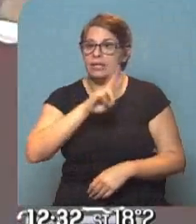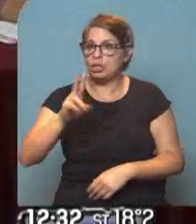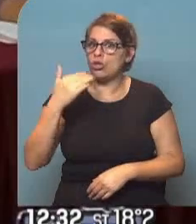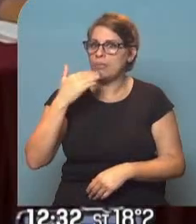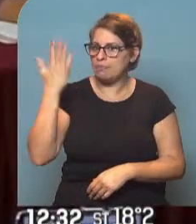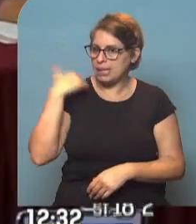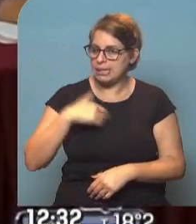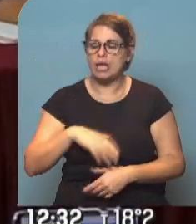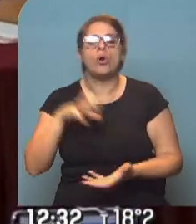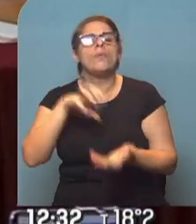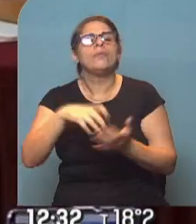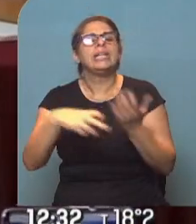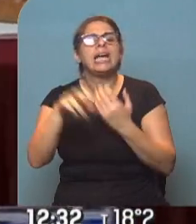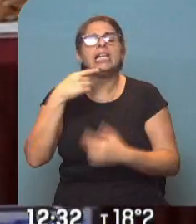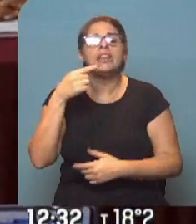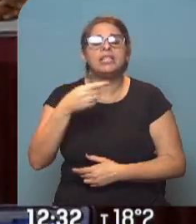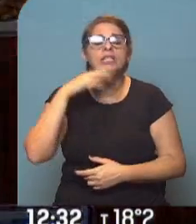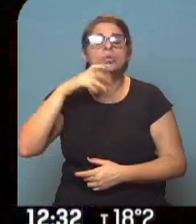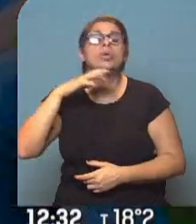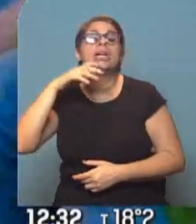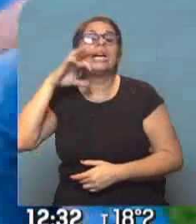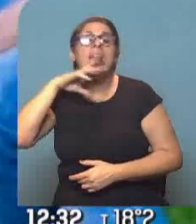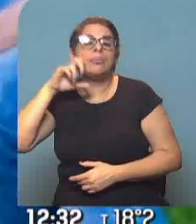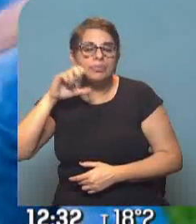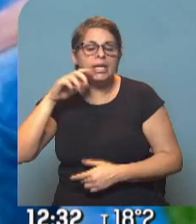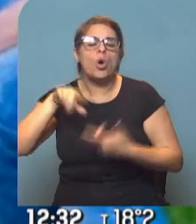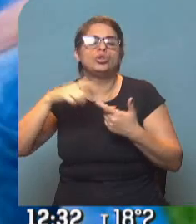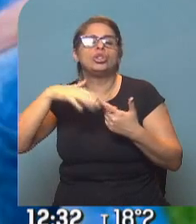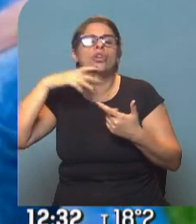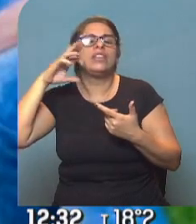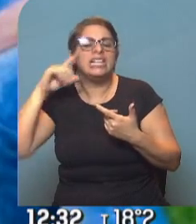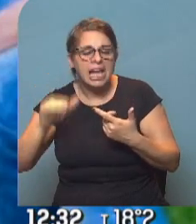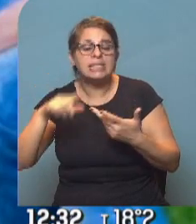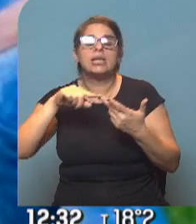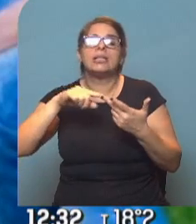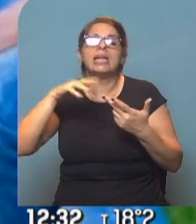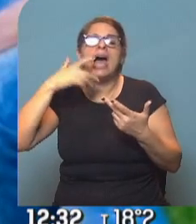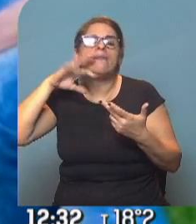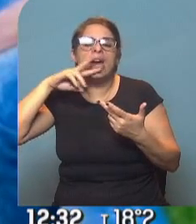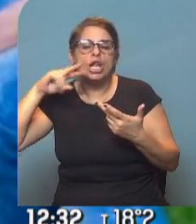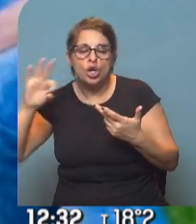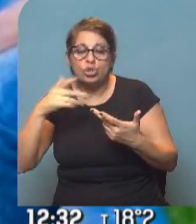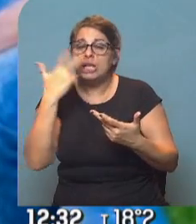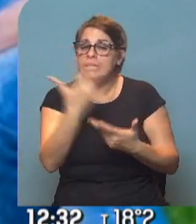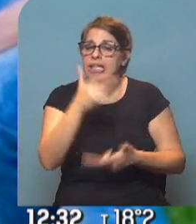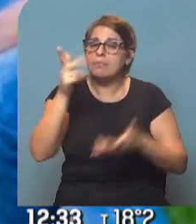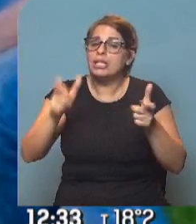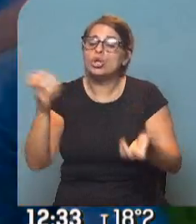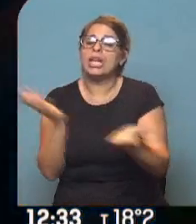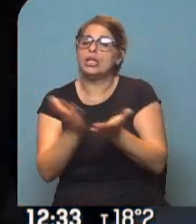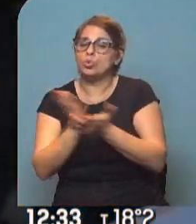Jalisco informó que Javier Salomón Aceves Gastelum, Jesús Daniel Díaz y Marcos Ábalos, 3 estudiantes de